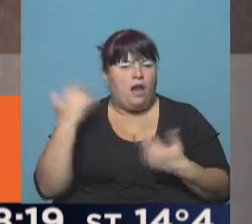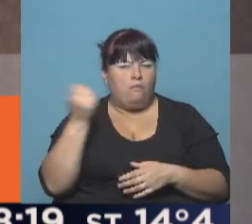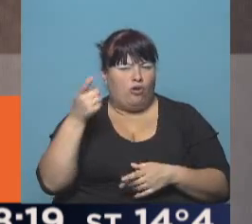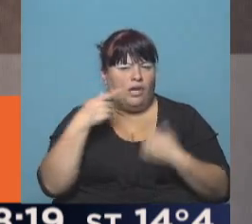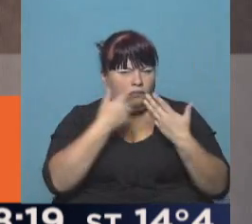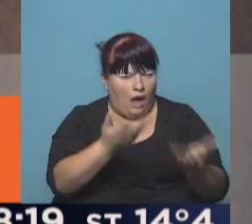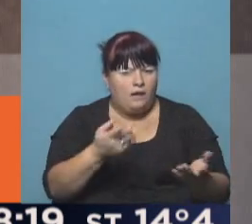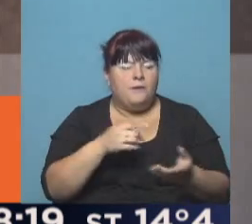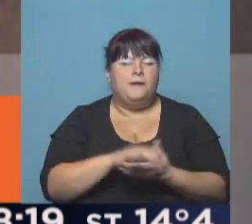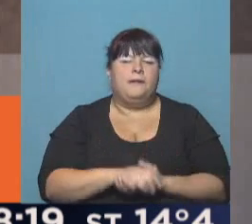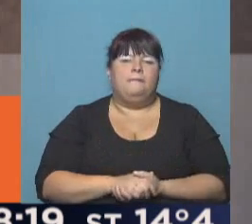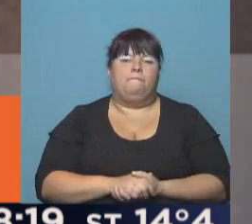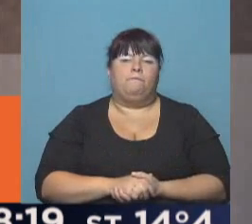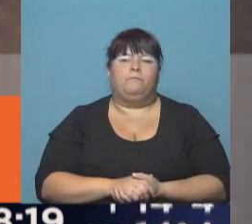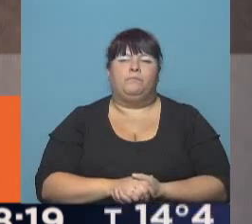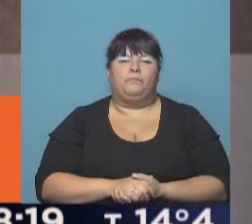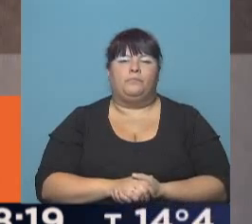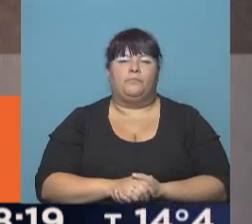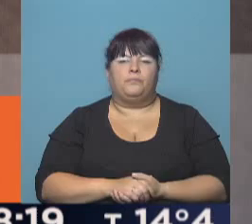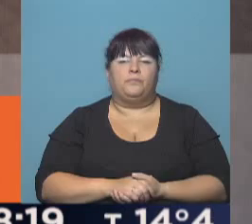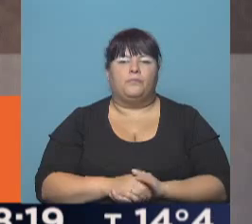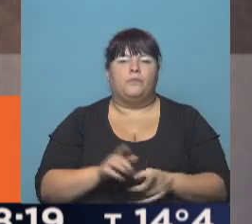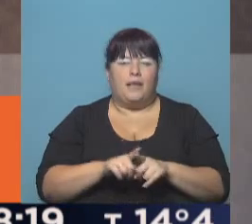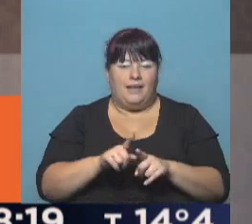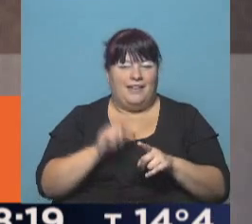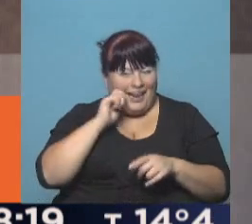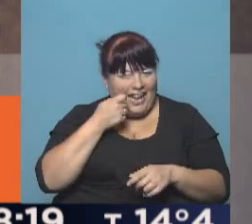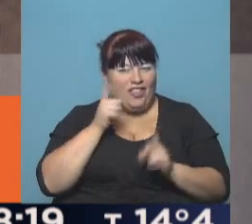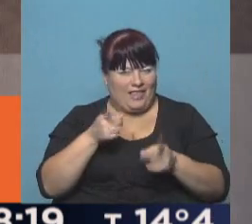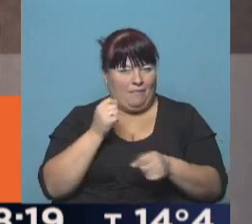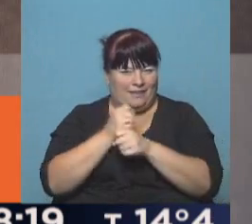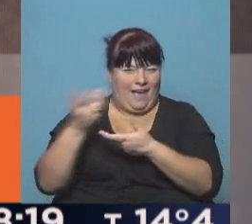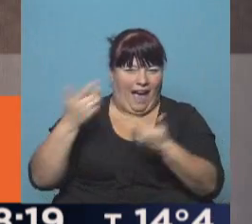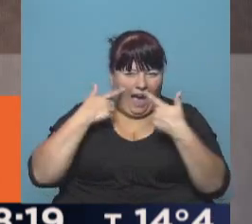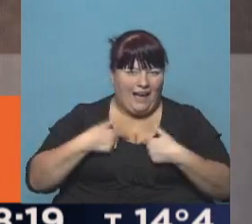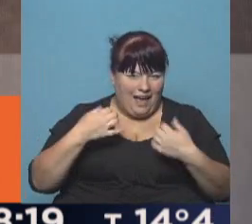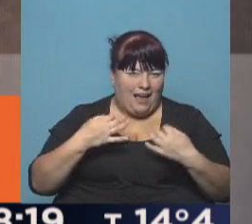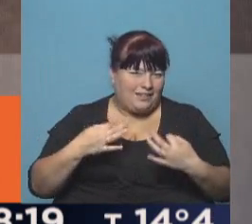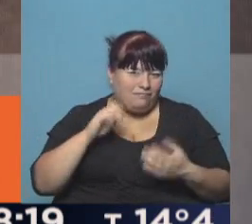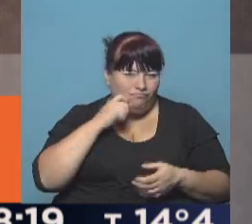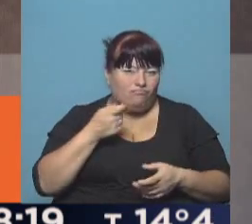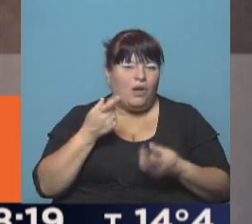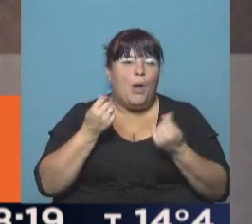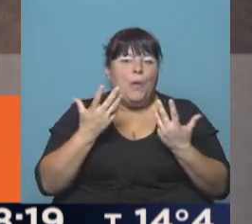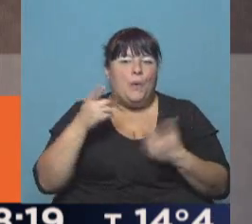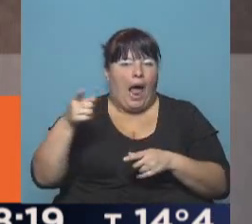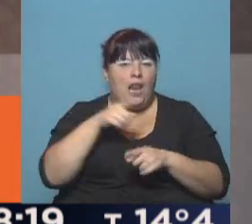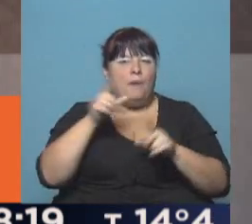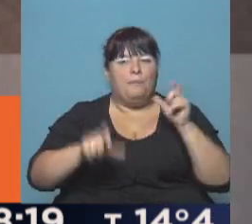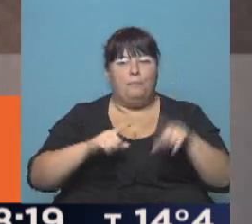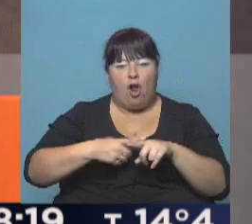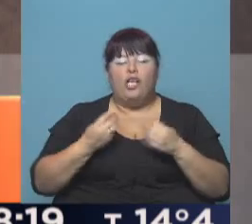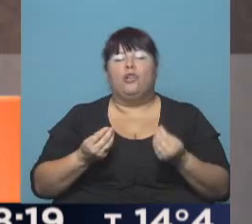parte de él es agradable también recibir la valoración de él como dirigente